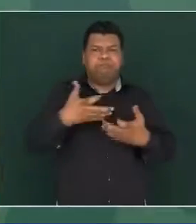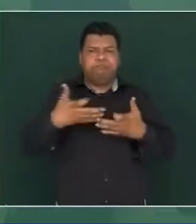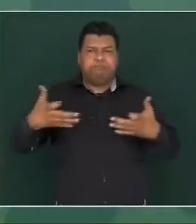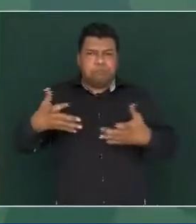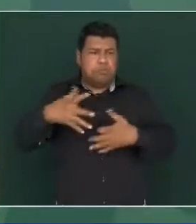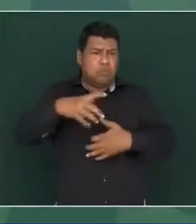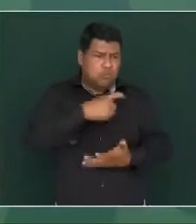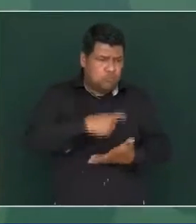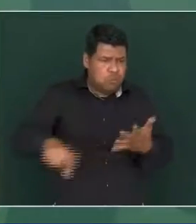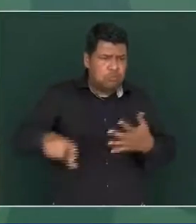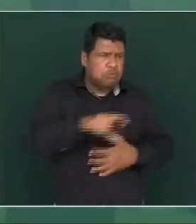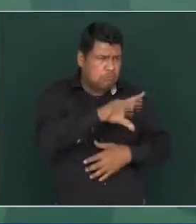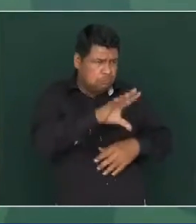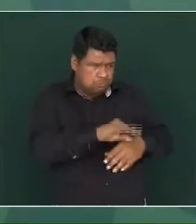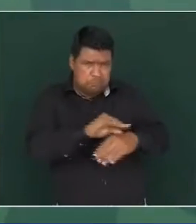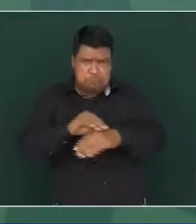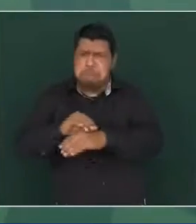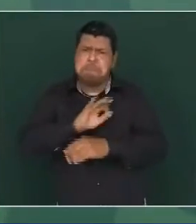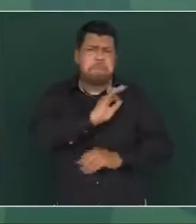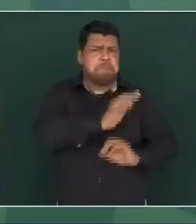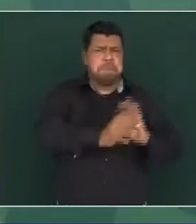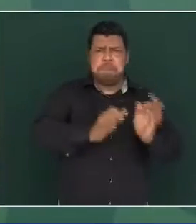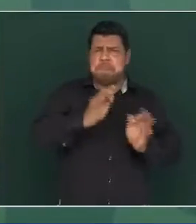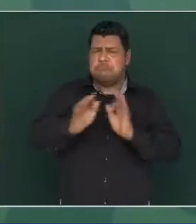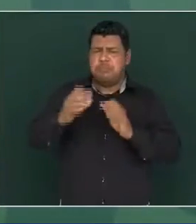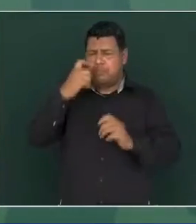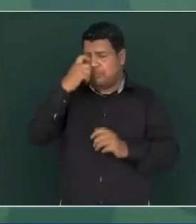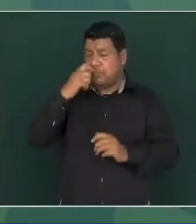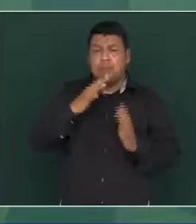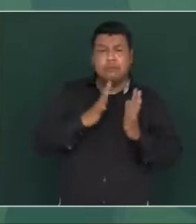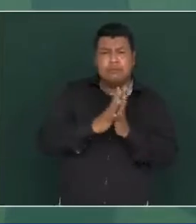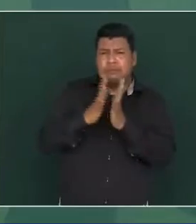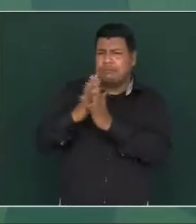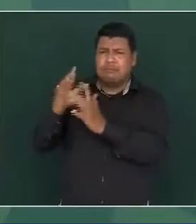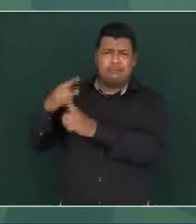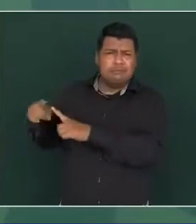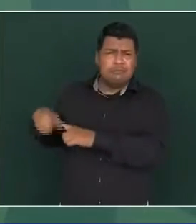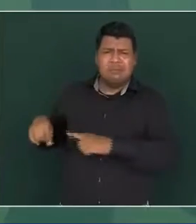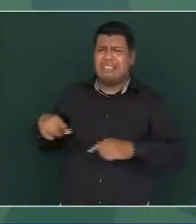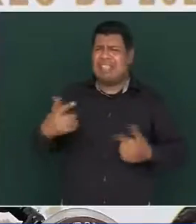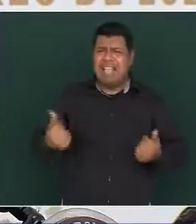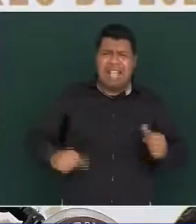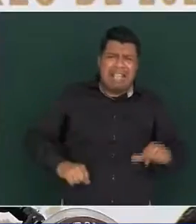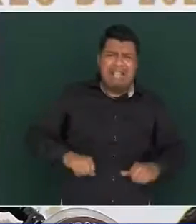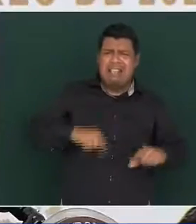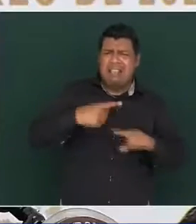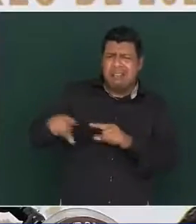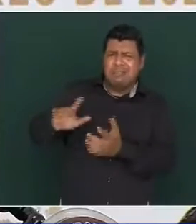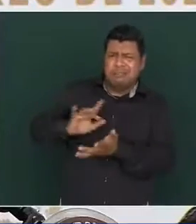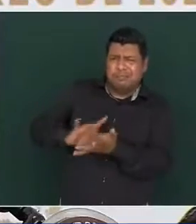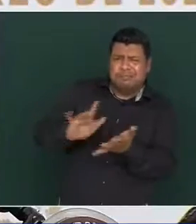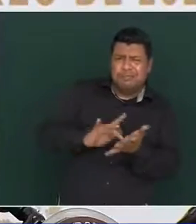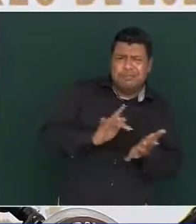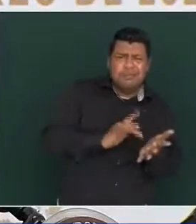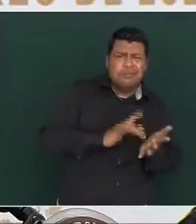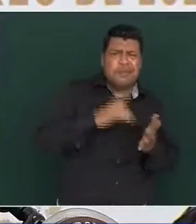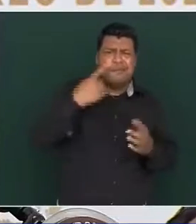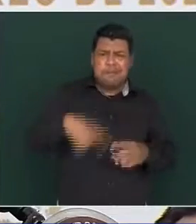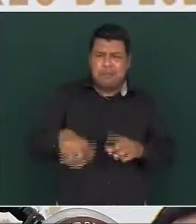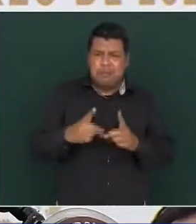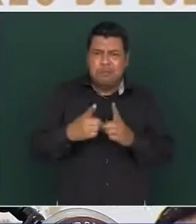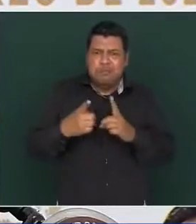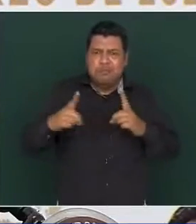terrenos que se proyectó, y pues una serie de actividades que también estuvieron apoyando para lograrlas